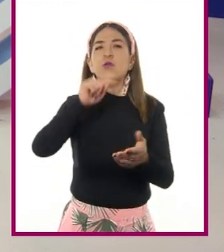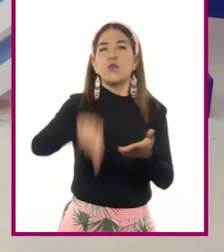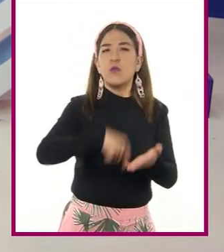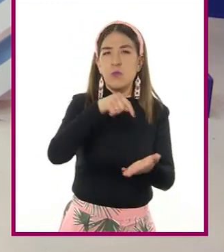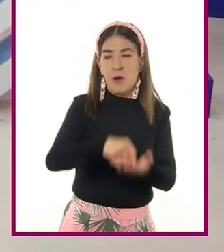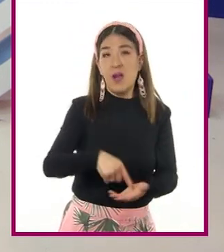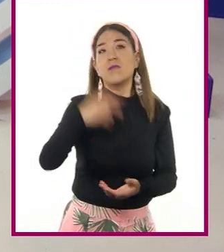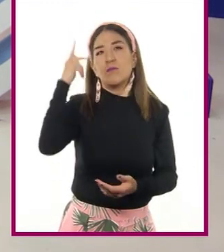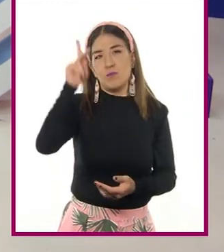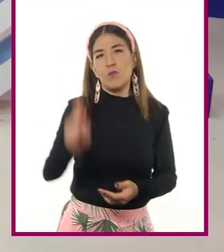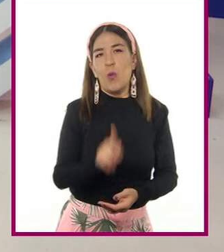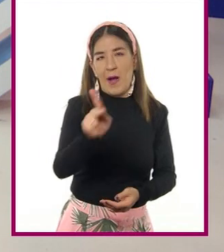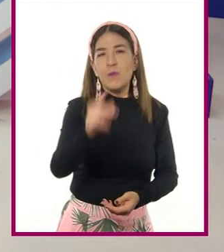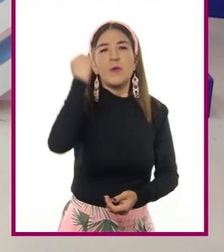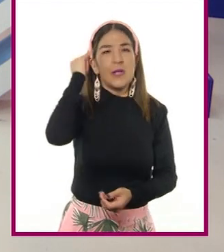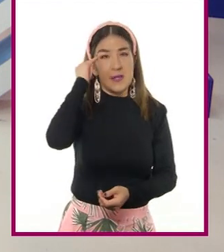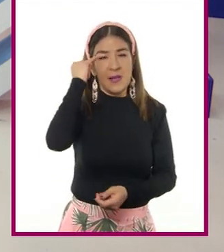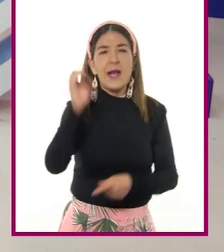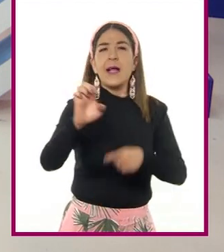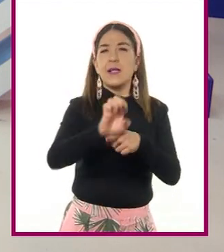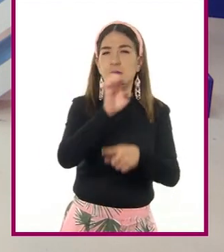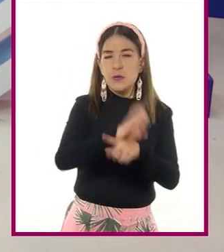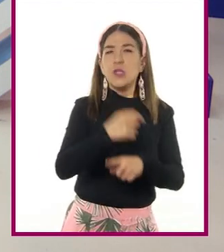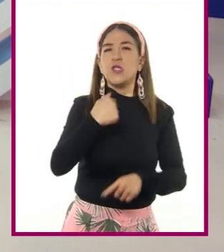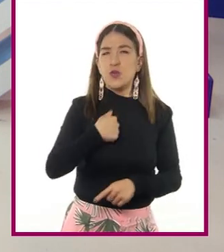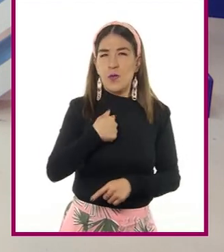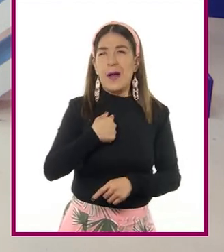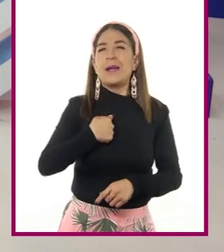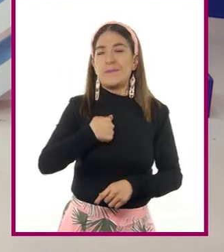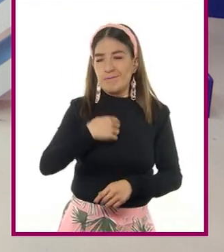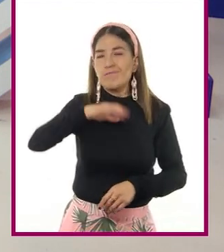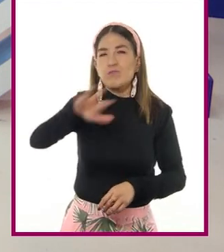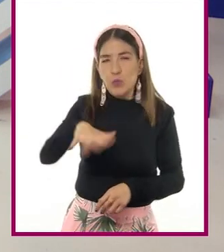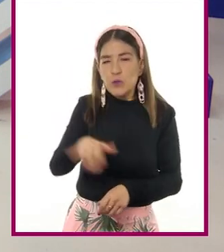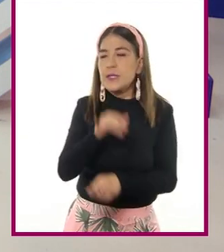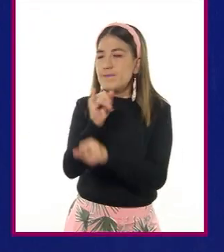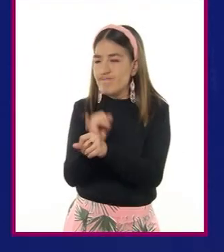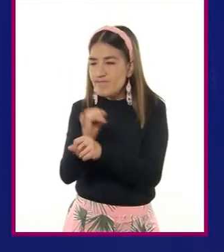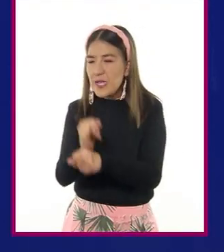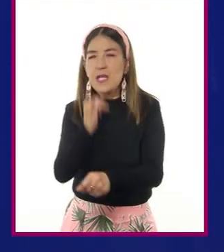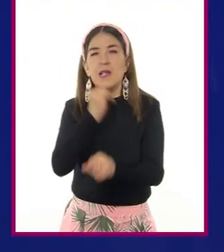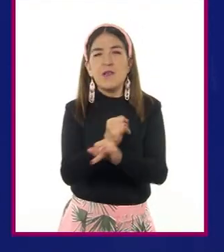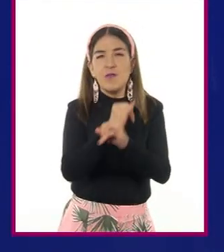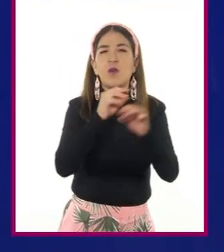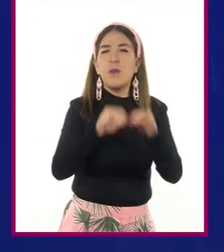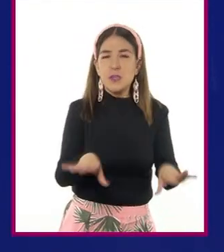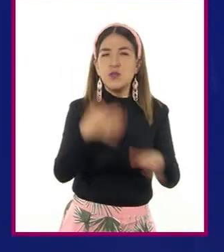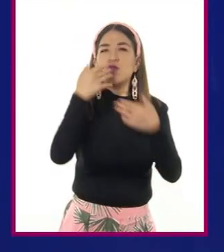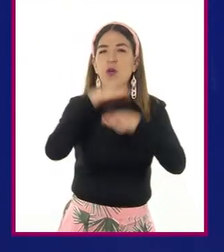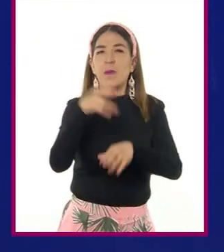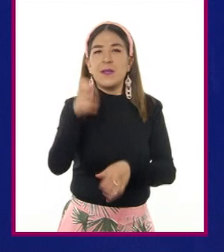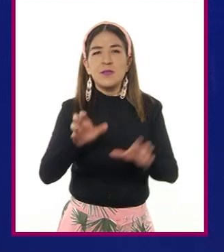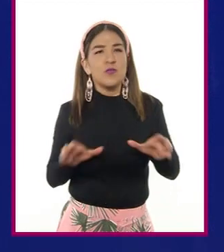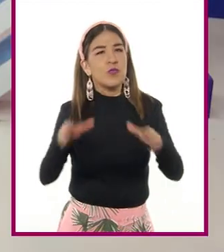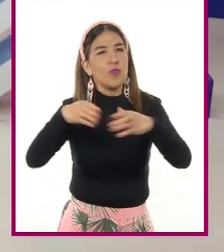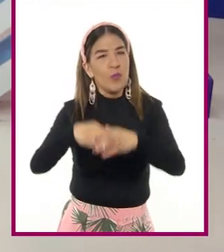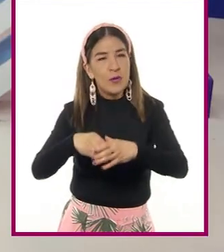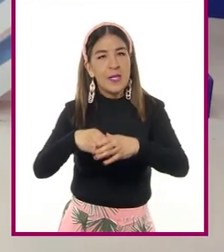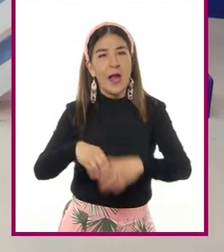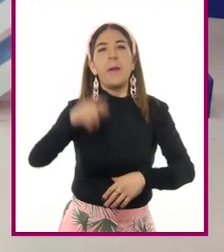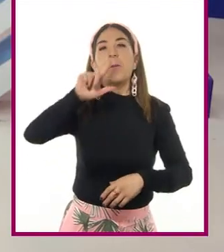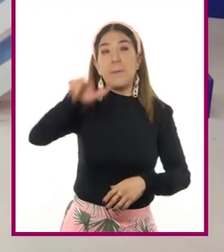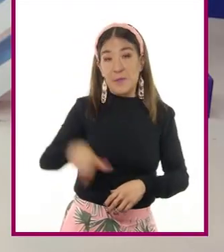poblaciones indígenas. Entonces me di a la tarea de buscar información sobre esa comunidad en particular